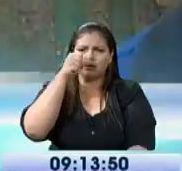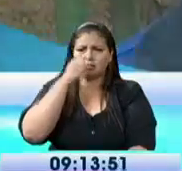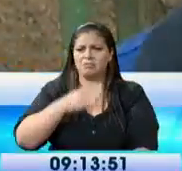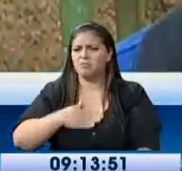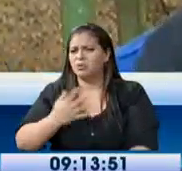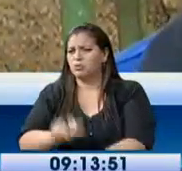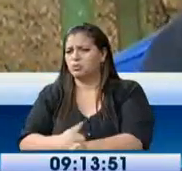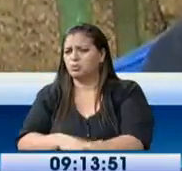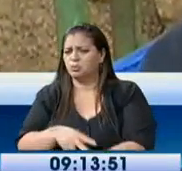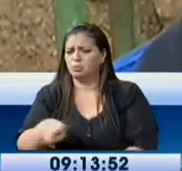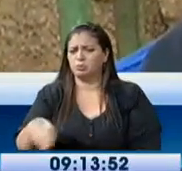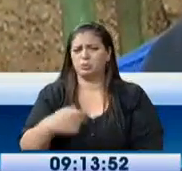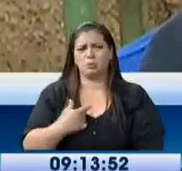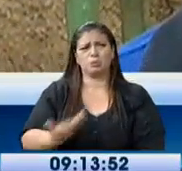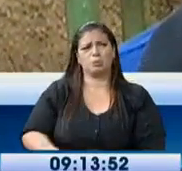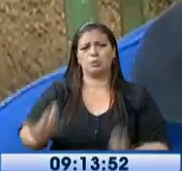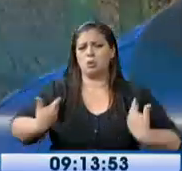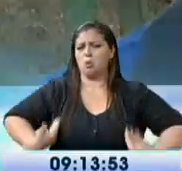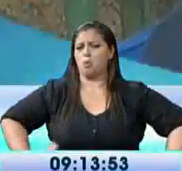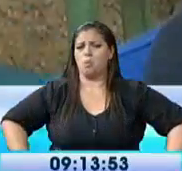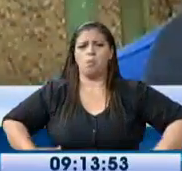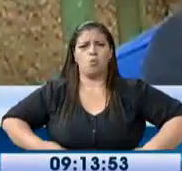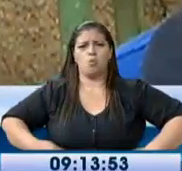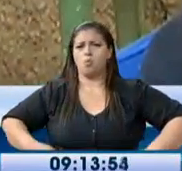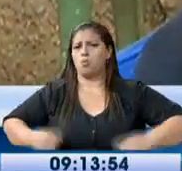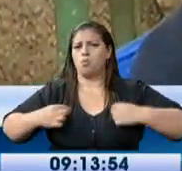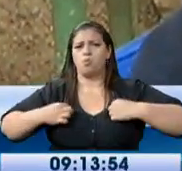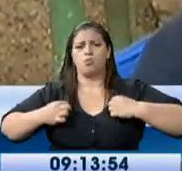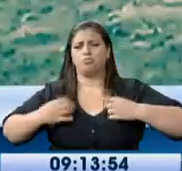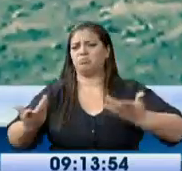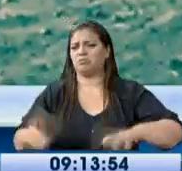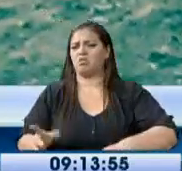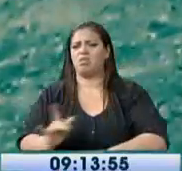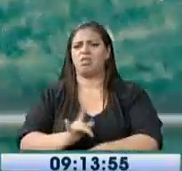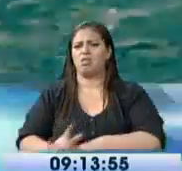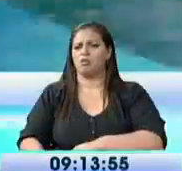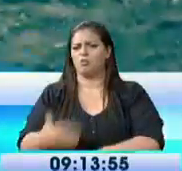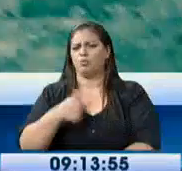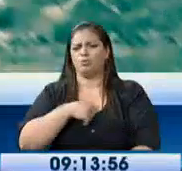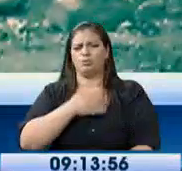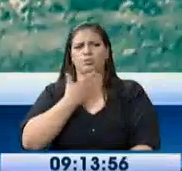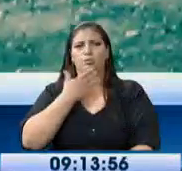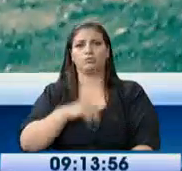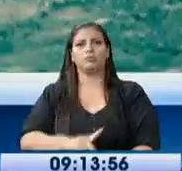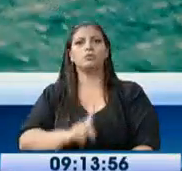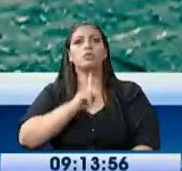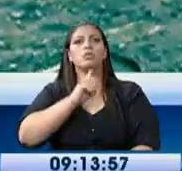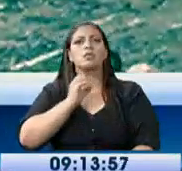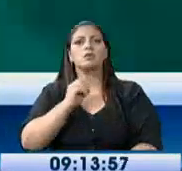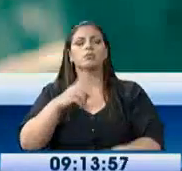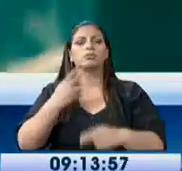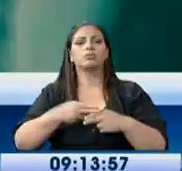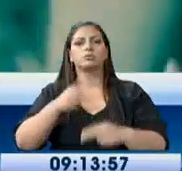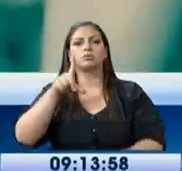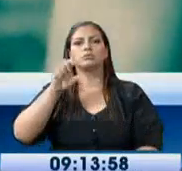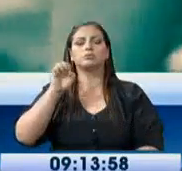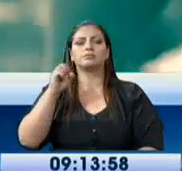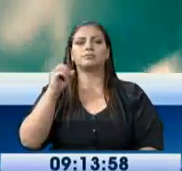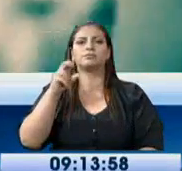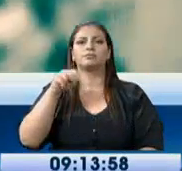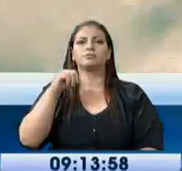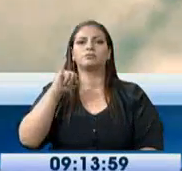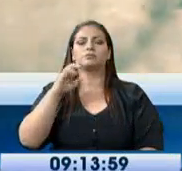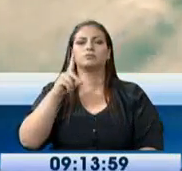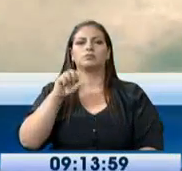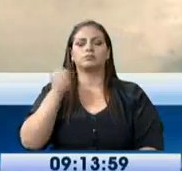mire, como no tiene ropa, no tiene donde dormir. Su tío Leonidas cuenta que cuando llegó de su natal Jipijapa en Manabí, tenía 18